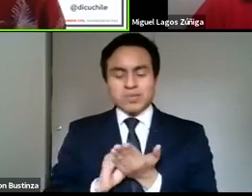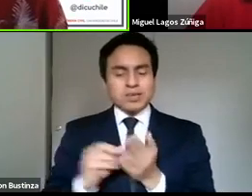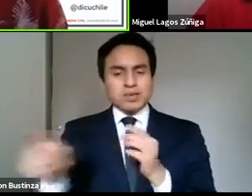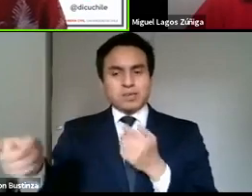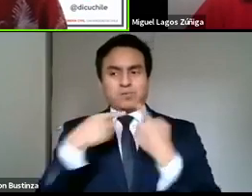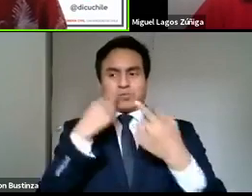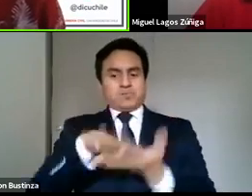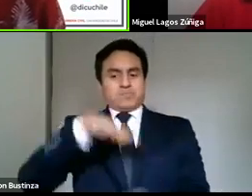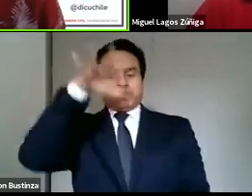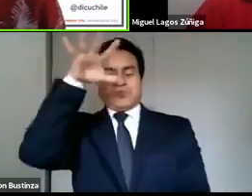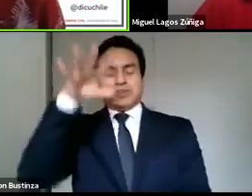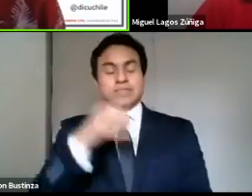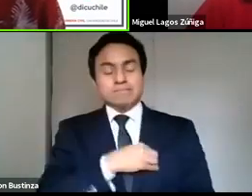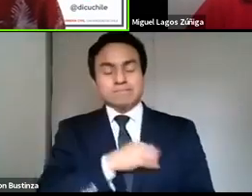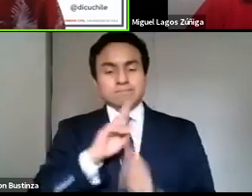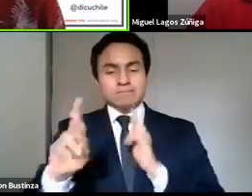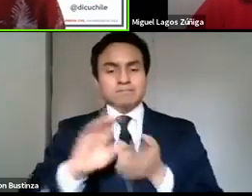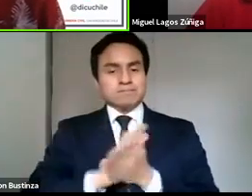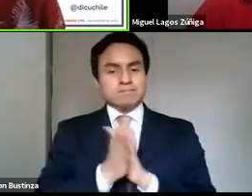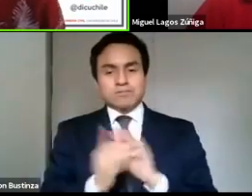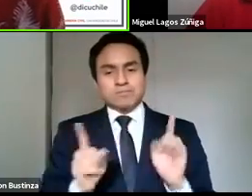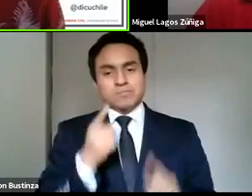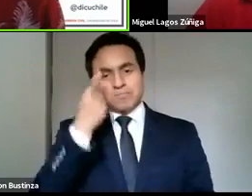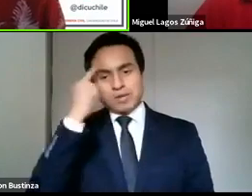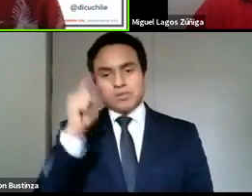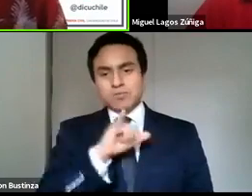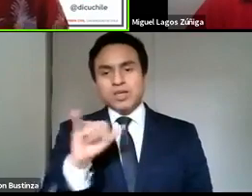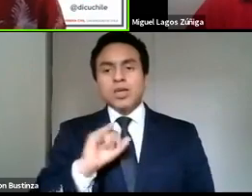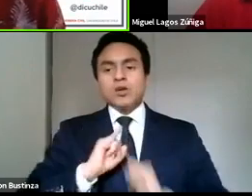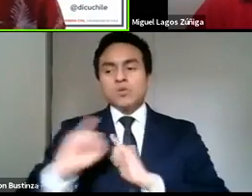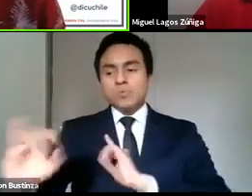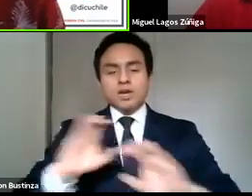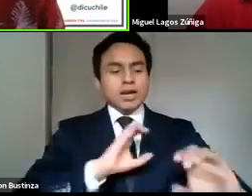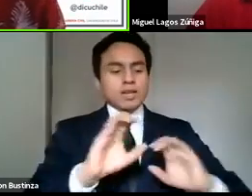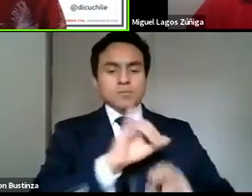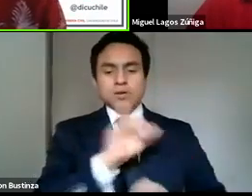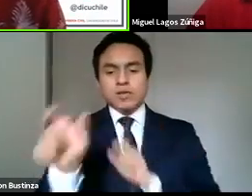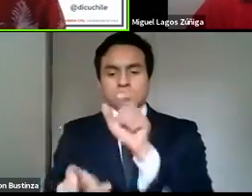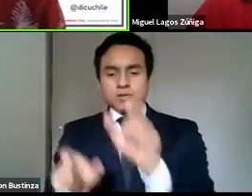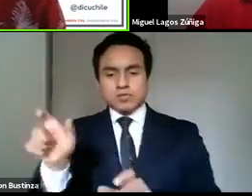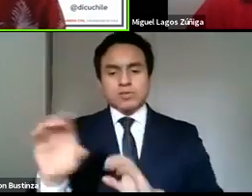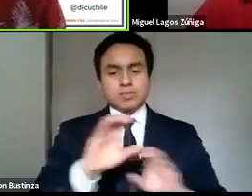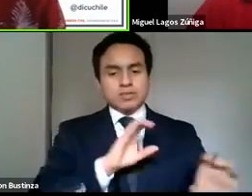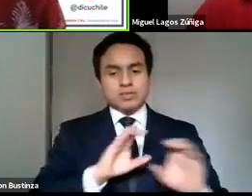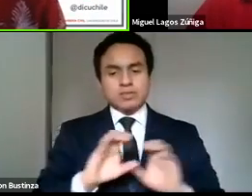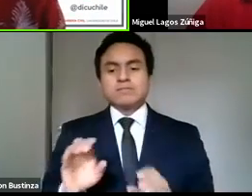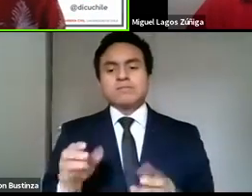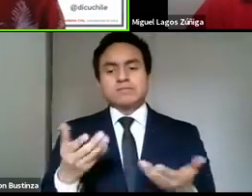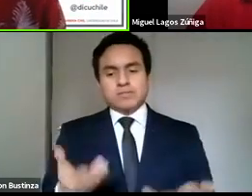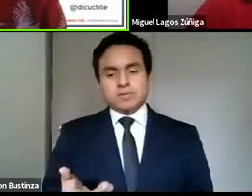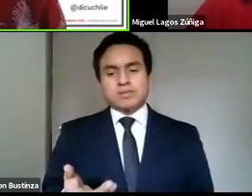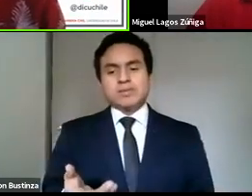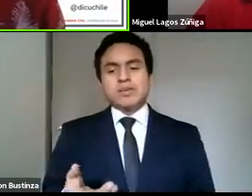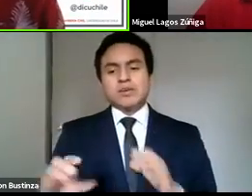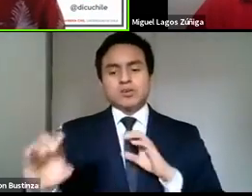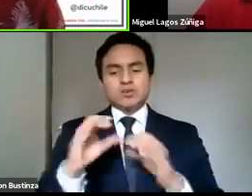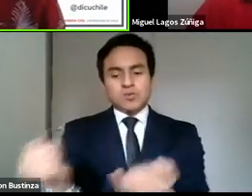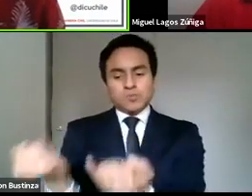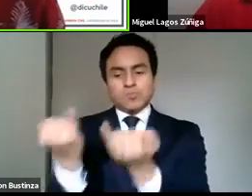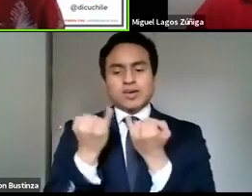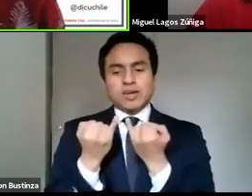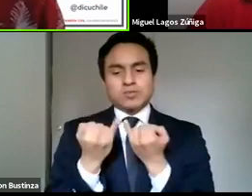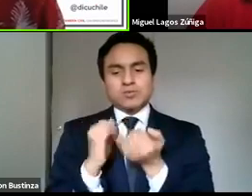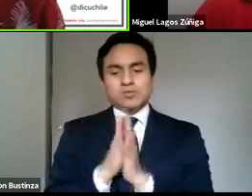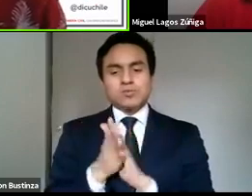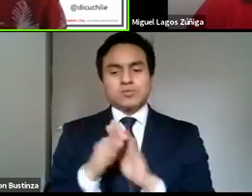preguntas, así es que lamentamos no responderlas todas, pero nos vamos a comunicar con todas las personas que nos están comunicando en todos